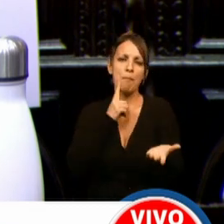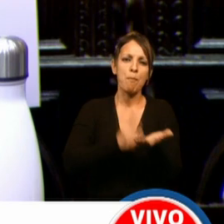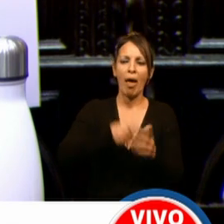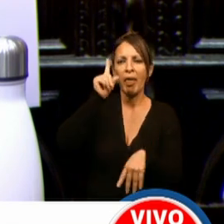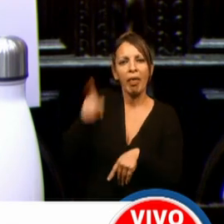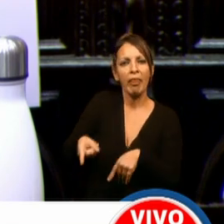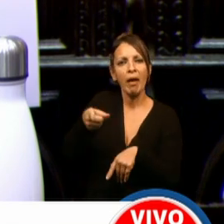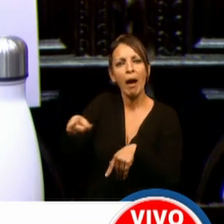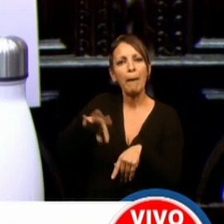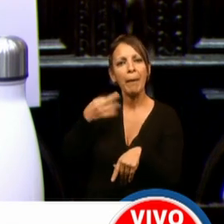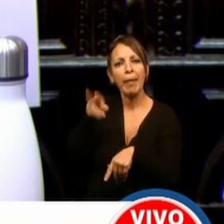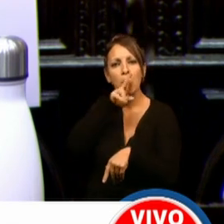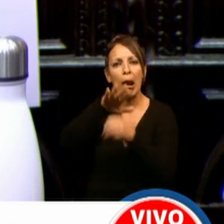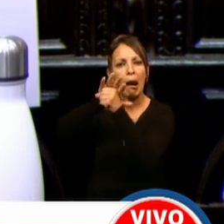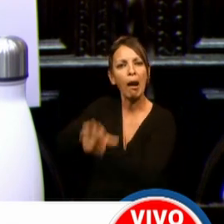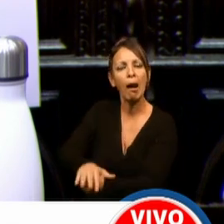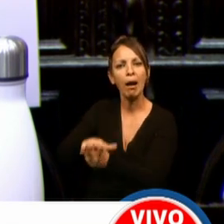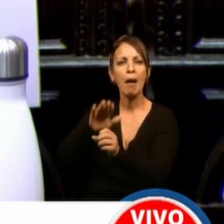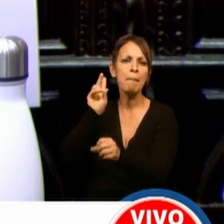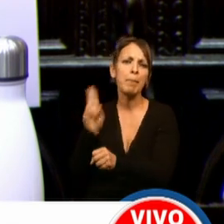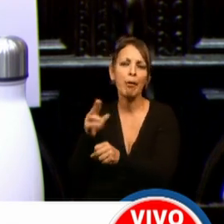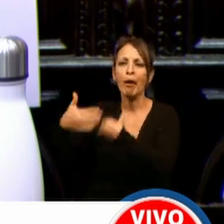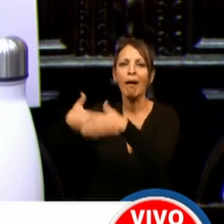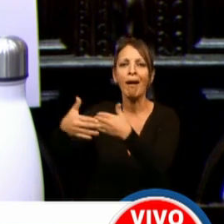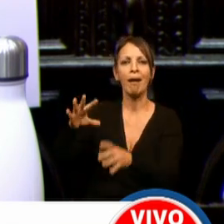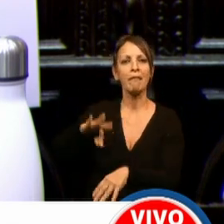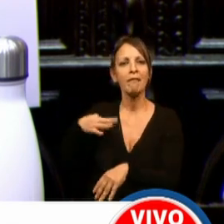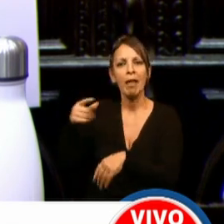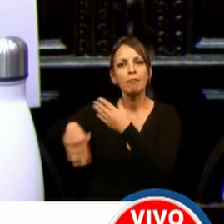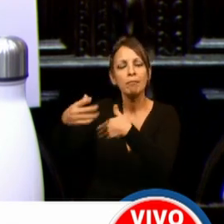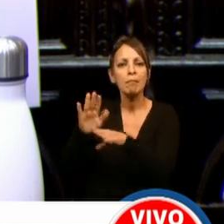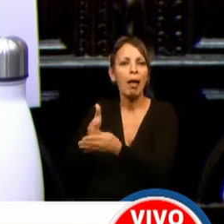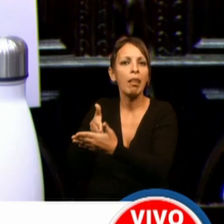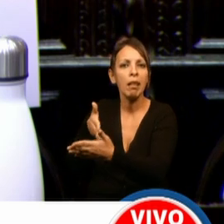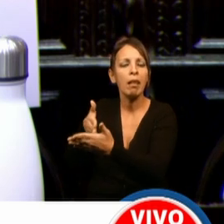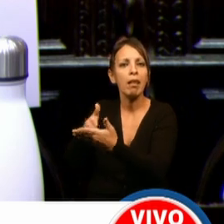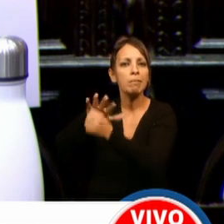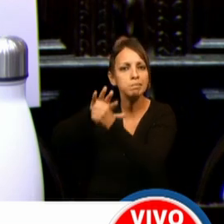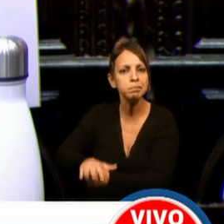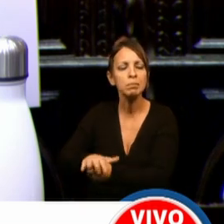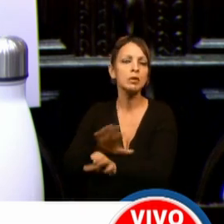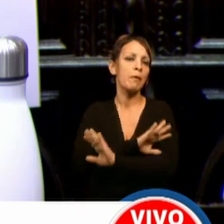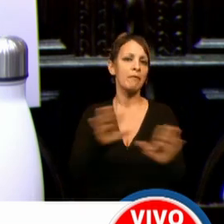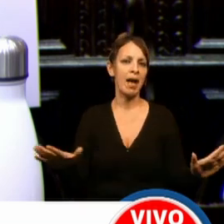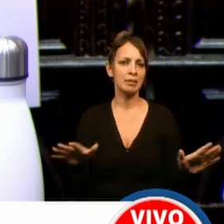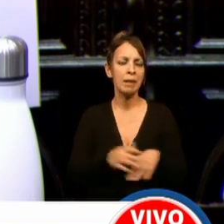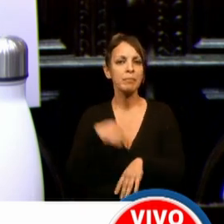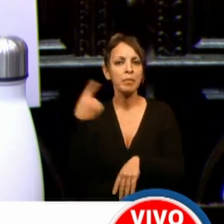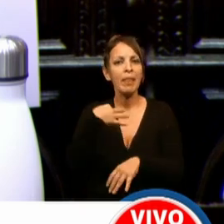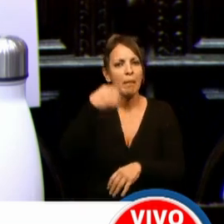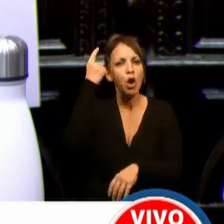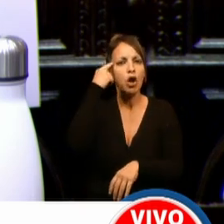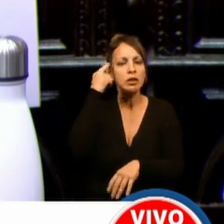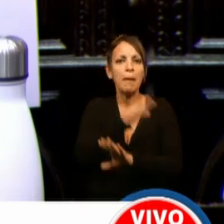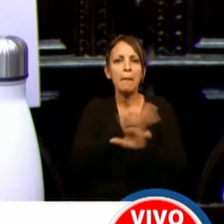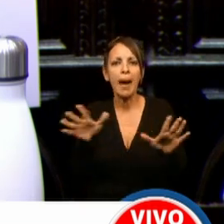las vidas de esas mujeres y prohibirles el desarrollo de sus proyectos de vida entonces me parece que hay que tomar real conciencia que hay que dejar